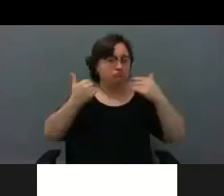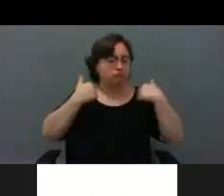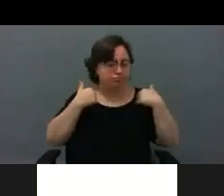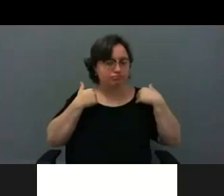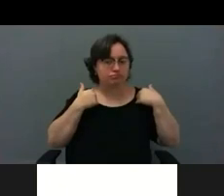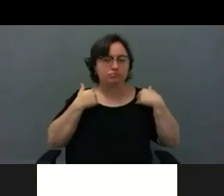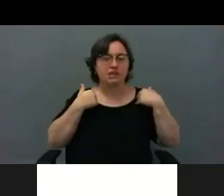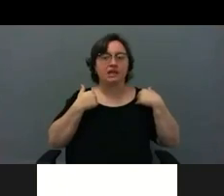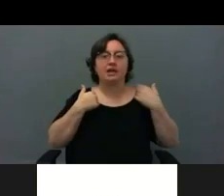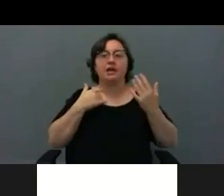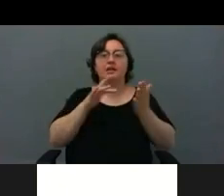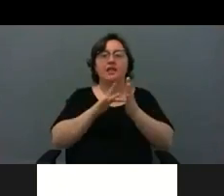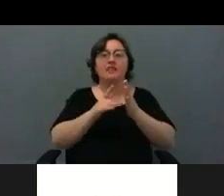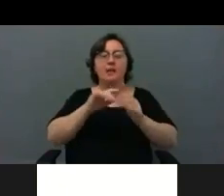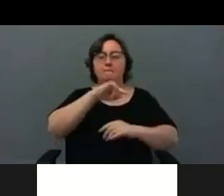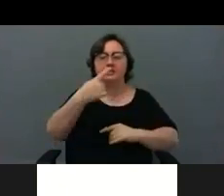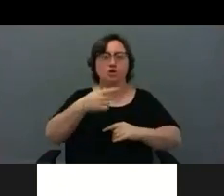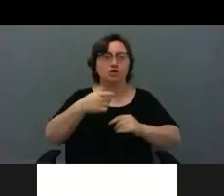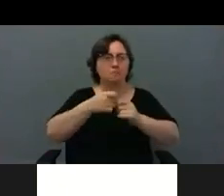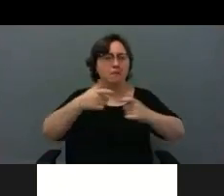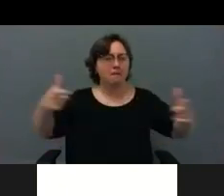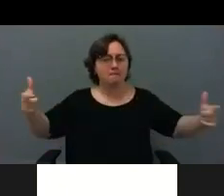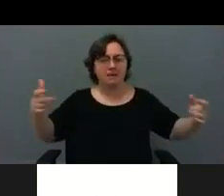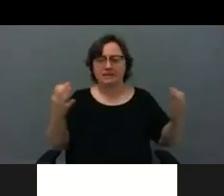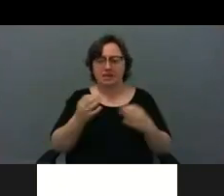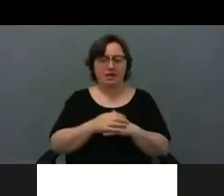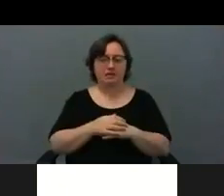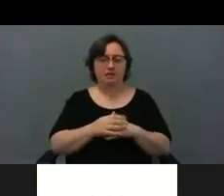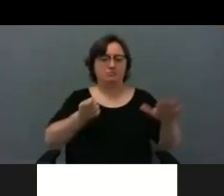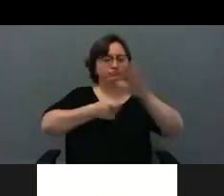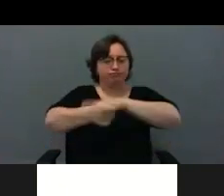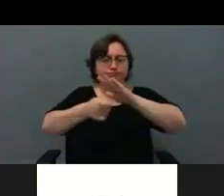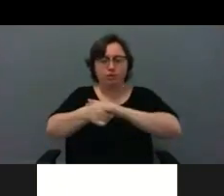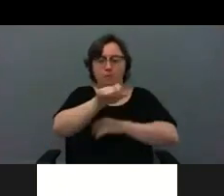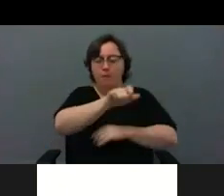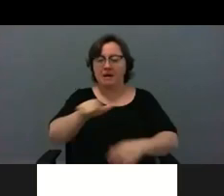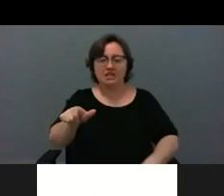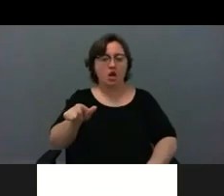que se fomentaría en este tipo de viviendas. Y porque cada persona